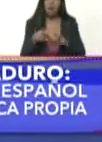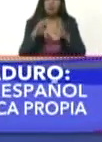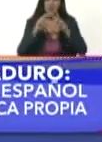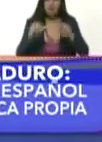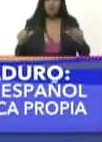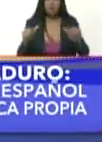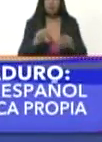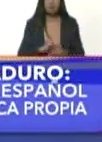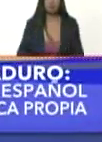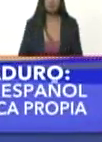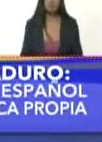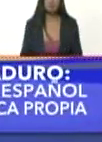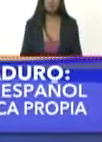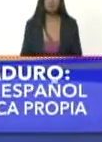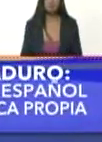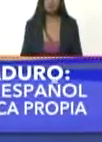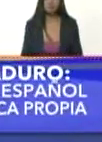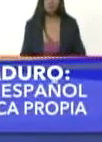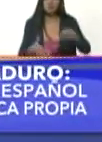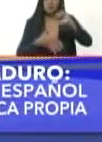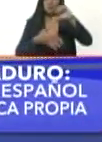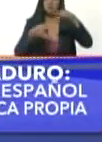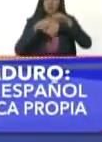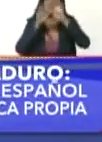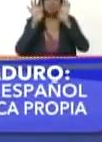territorio suramericano.